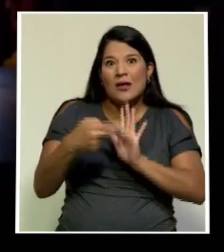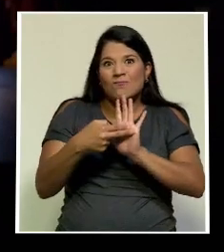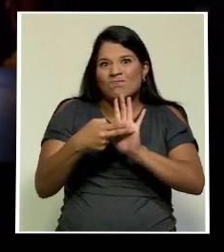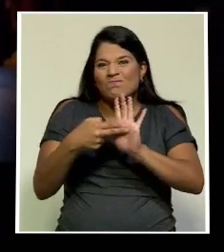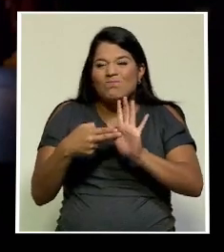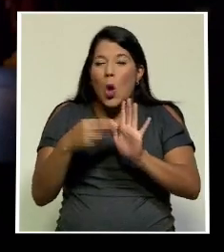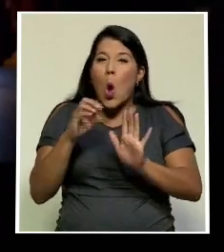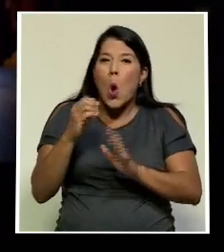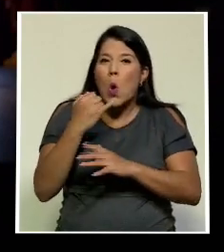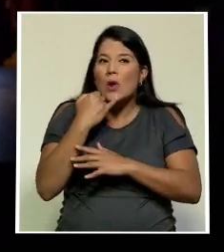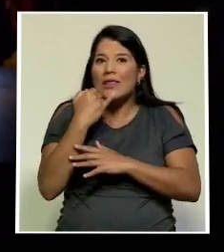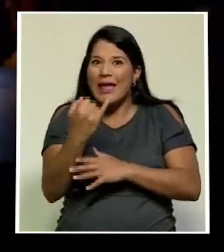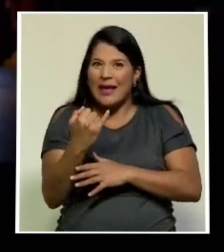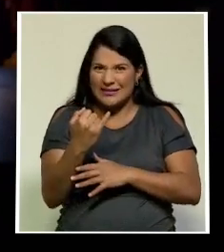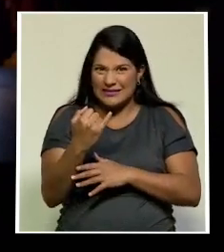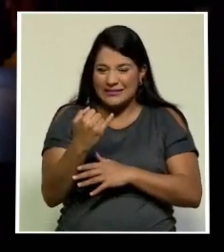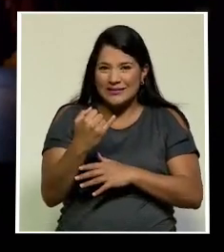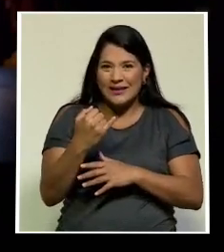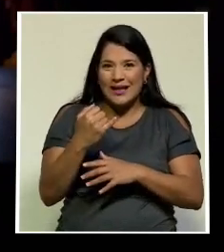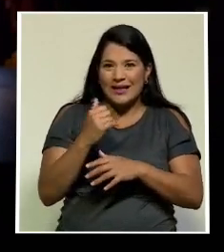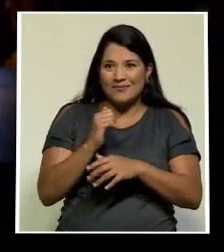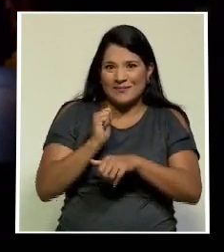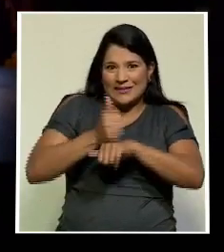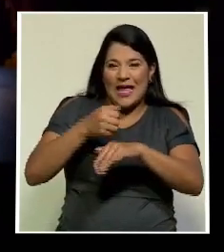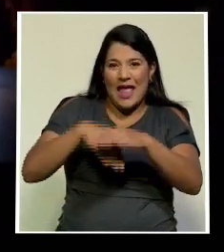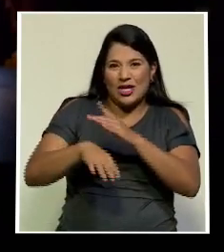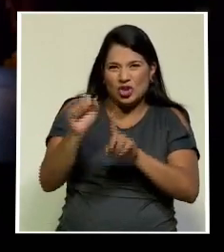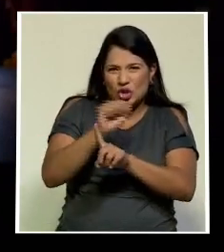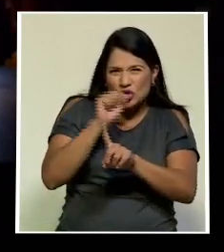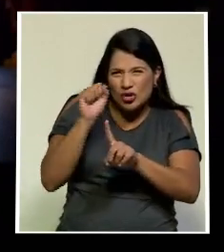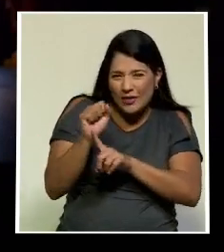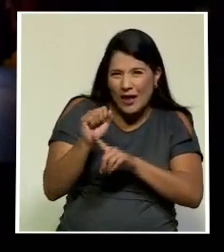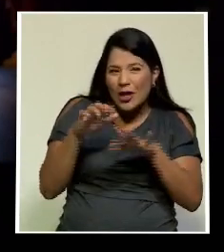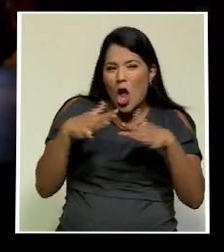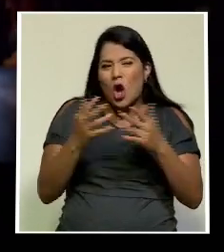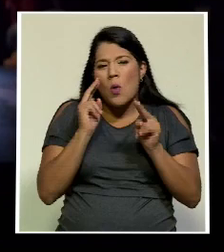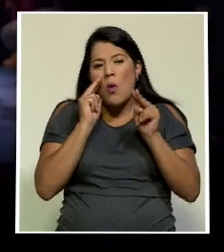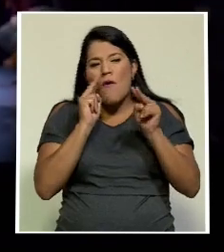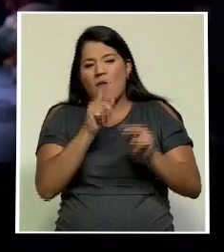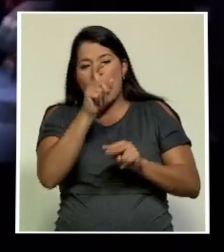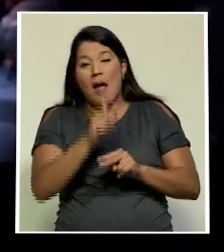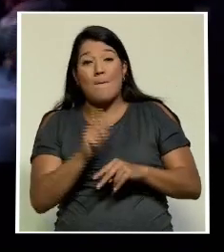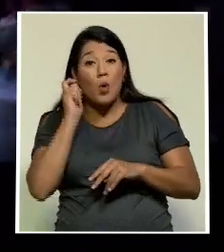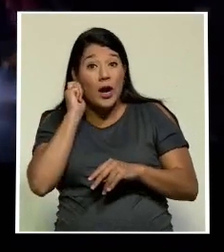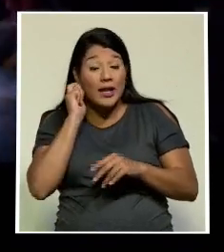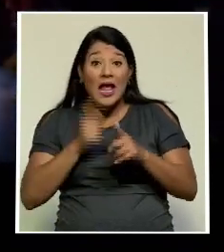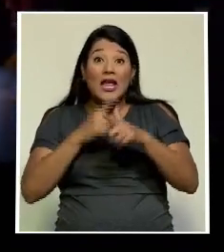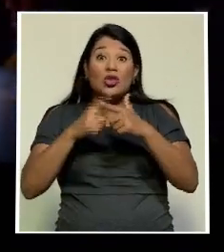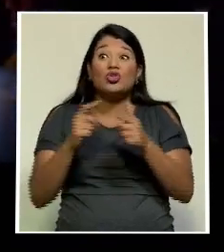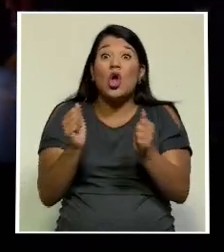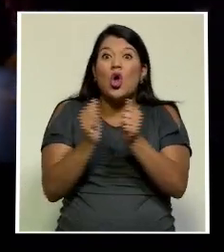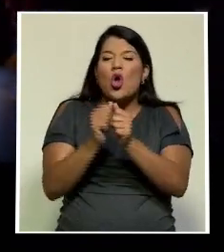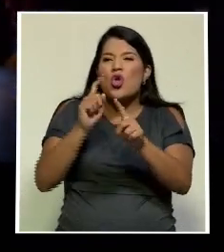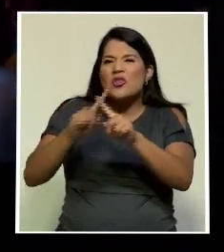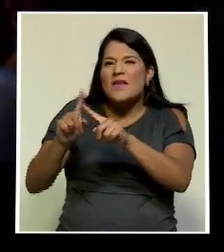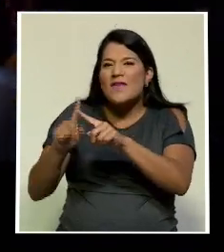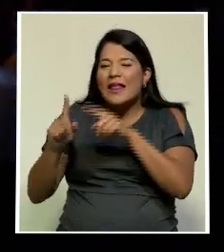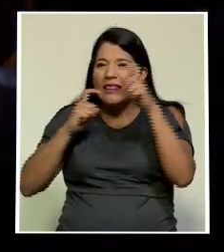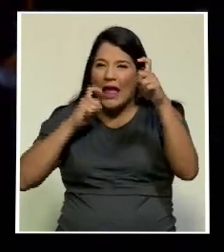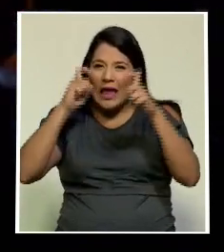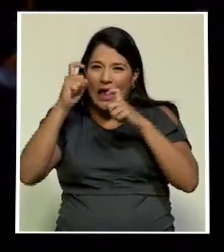cómo nos miran y cómo esto tiene una afección corporal. Entonces, a través de diferentes gestos, como abrazar,